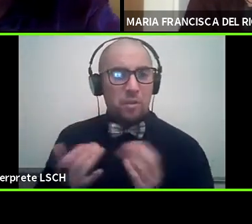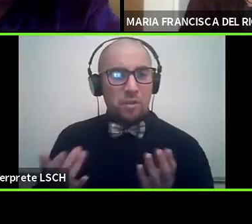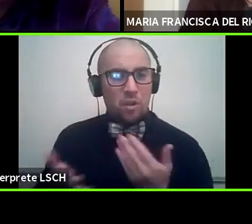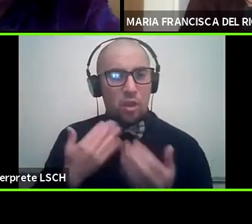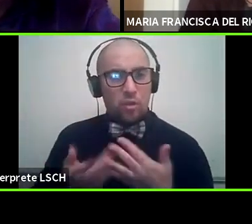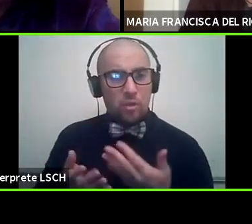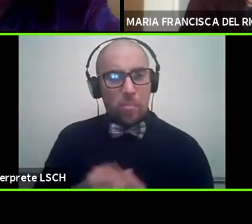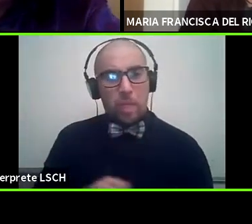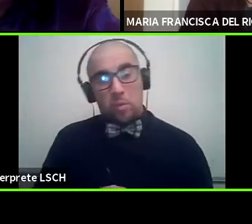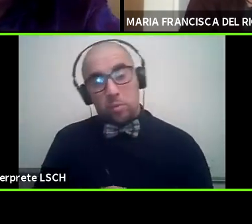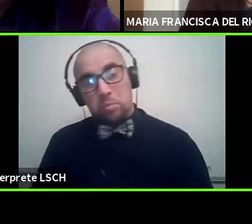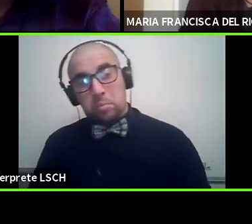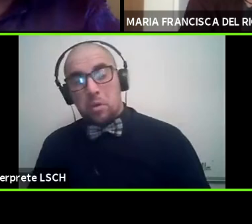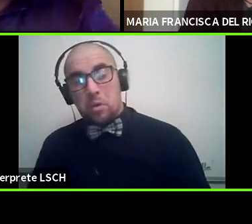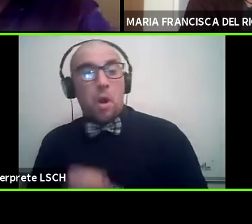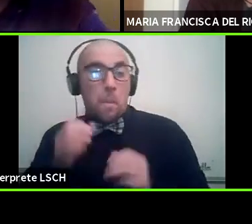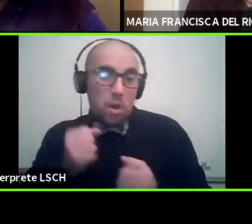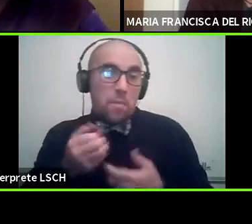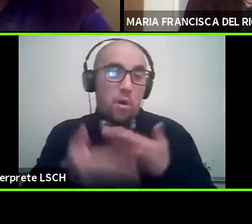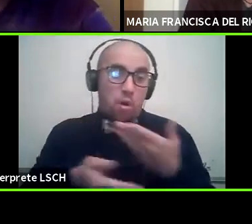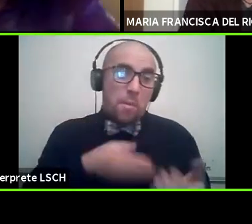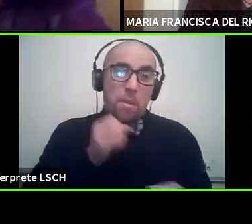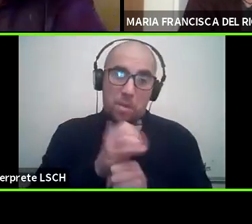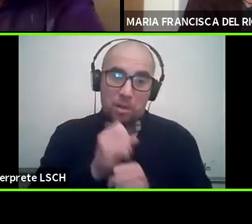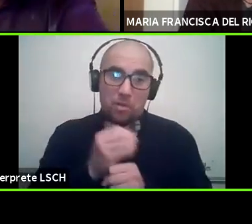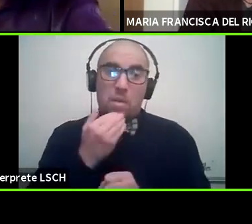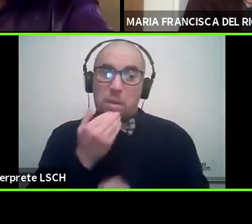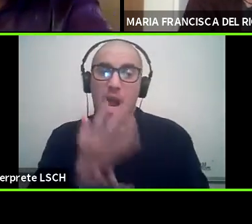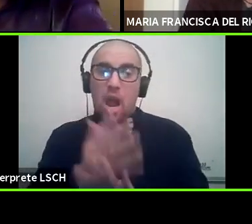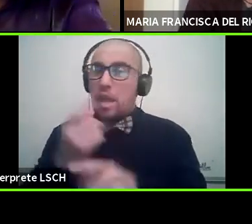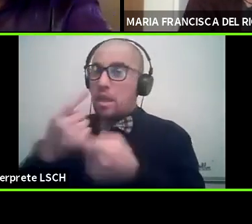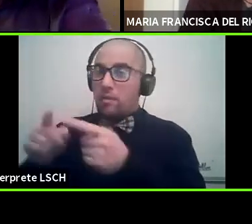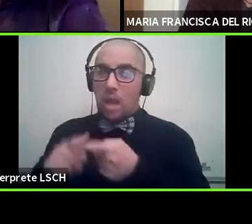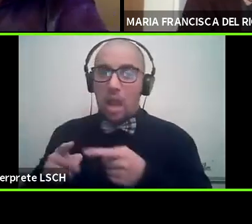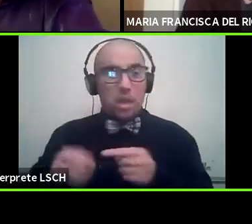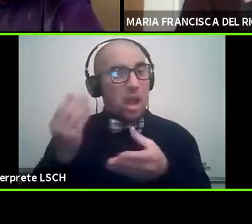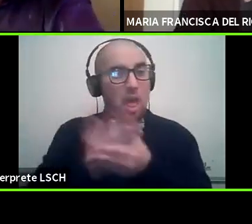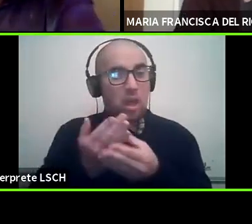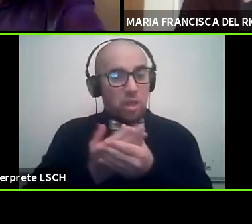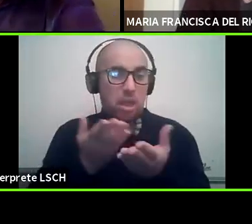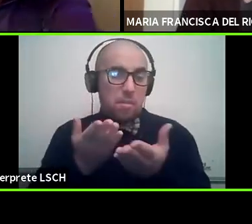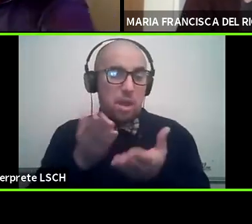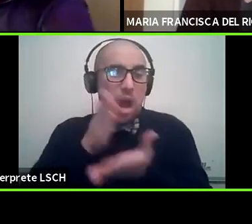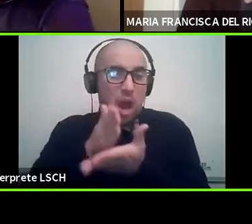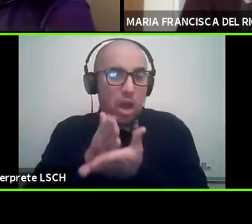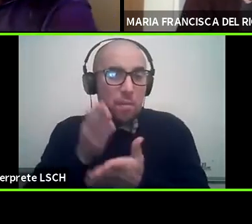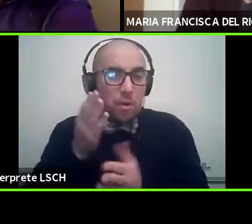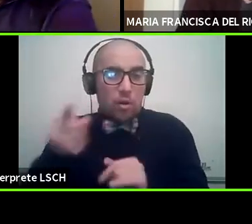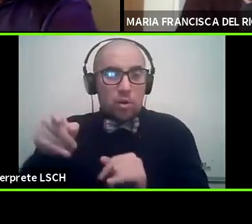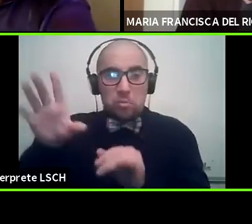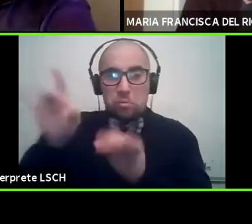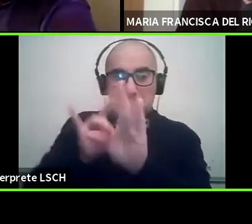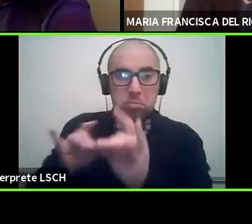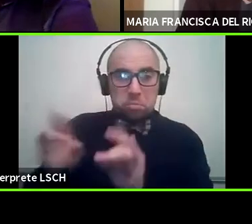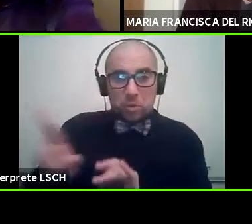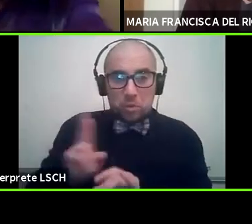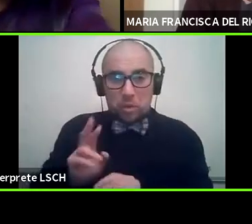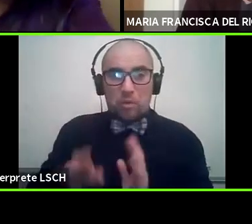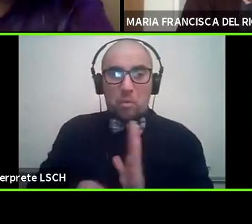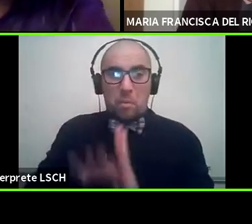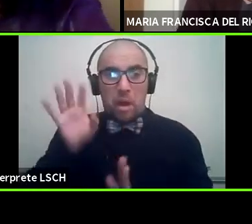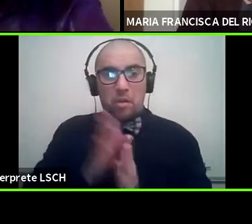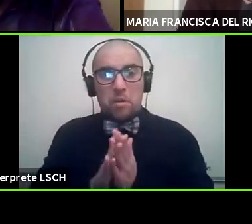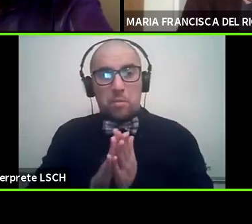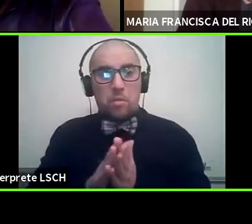Bueno, podemos compartir la presentación y hay varios artículos académicos que tienen estos resultados. La mayoría de ellos están